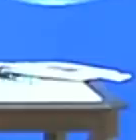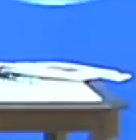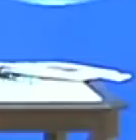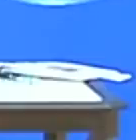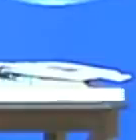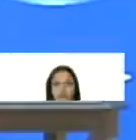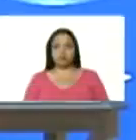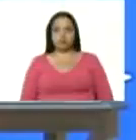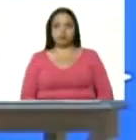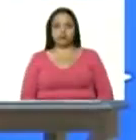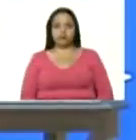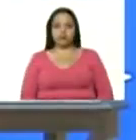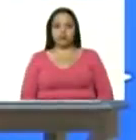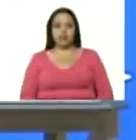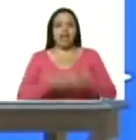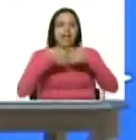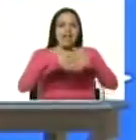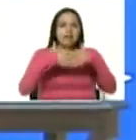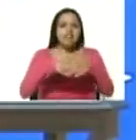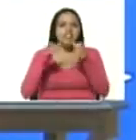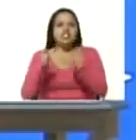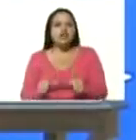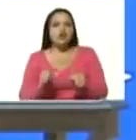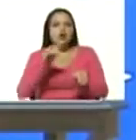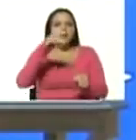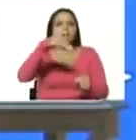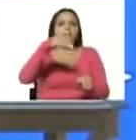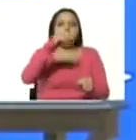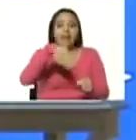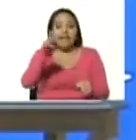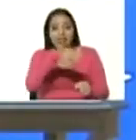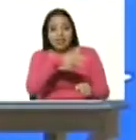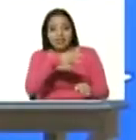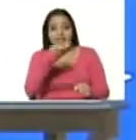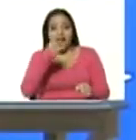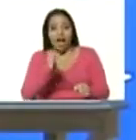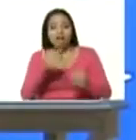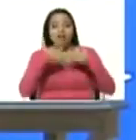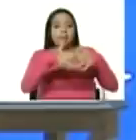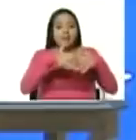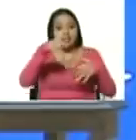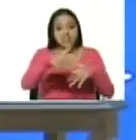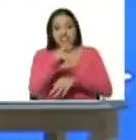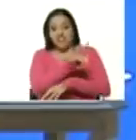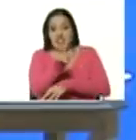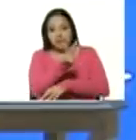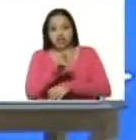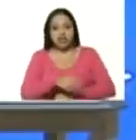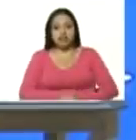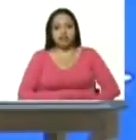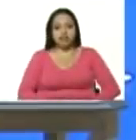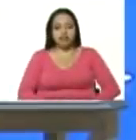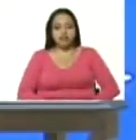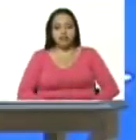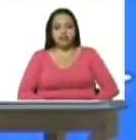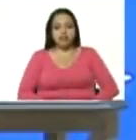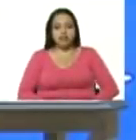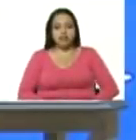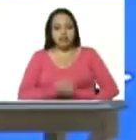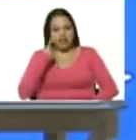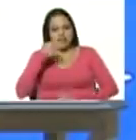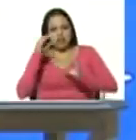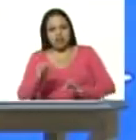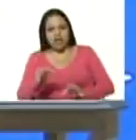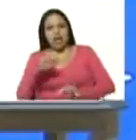La empresa Seguros Mercantil es una empresa de seguros de Venezuela, que por cierto